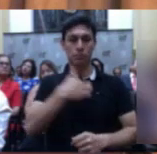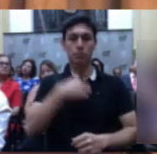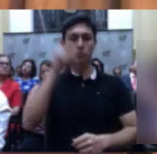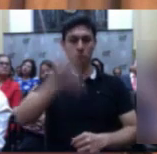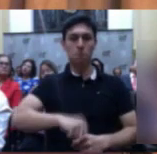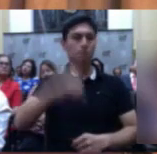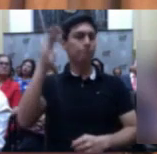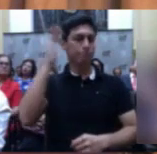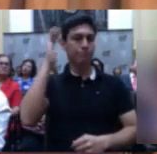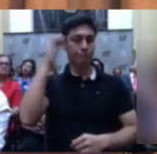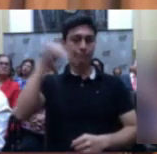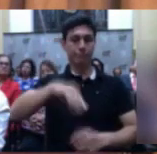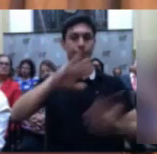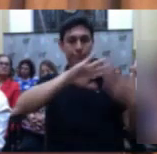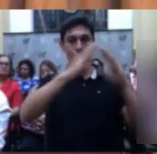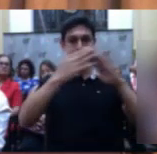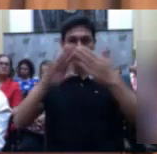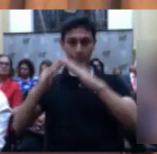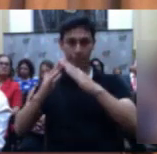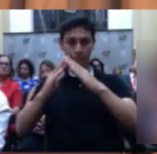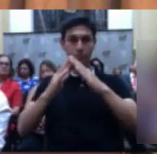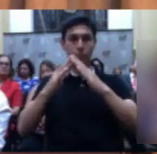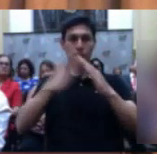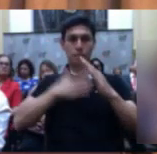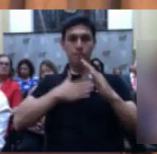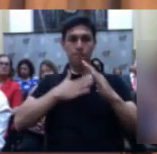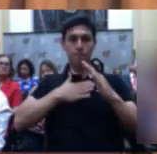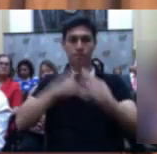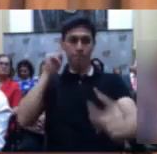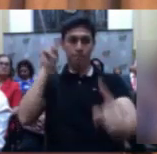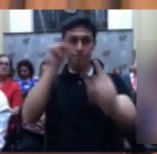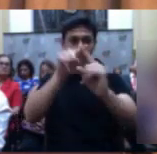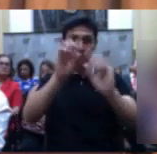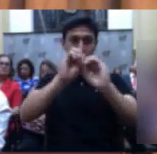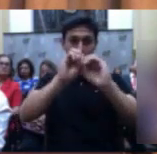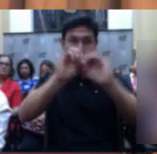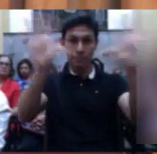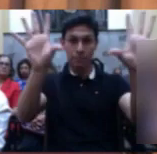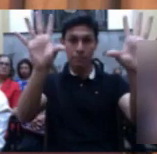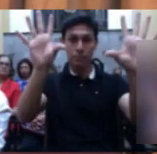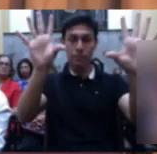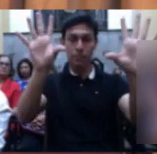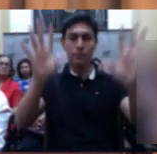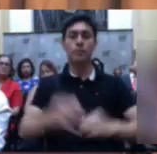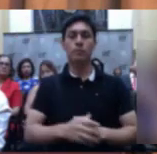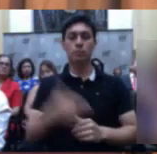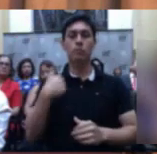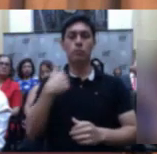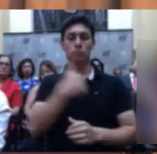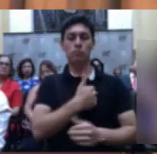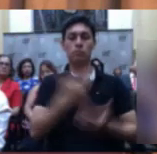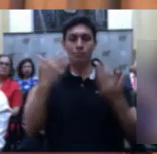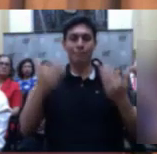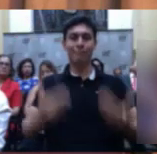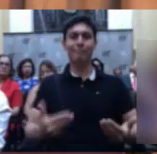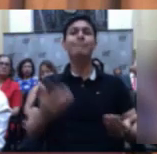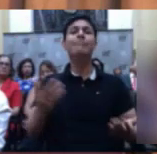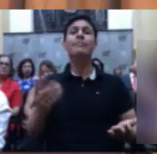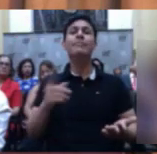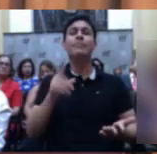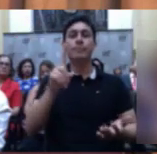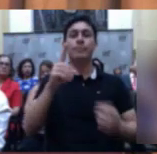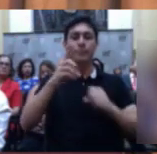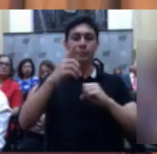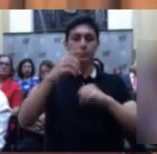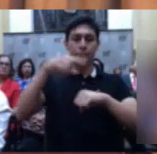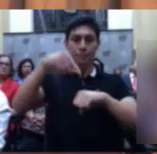de ciudad y los objetivos claros nos han llevado a ser quienes somos, un distrito con